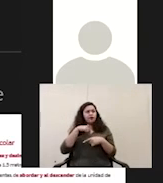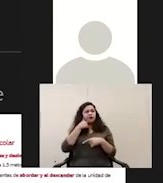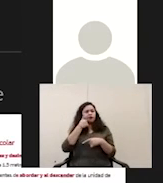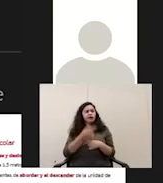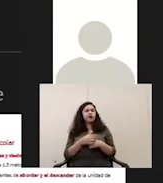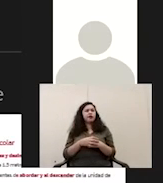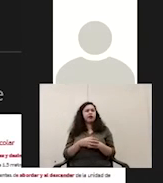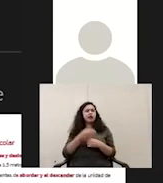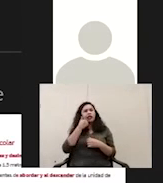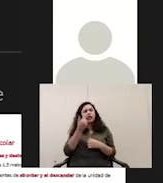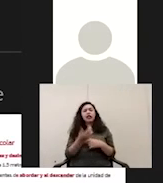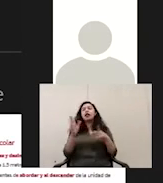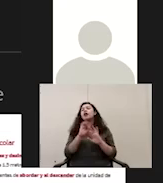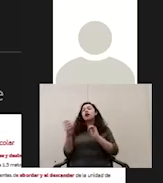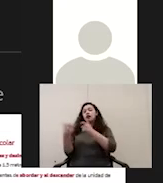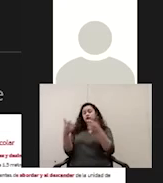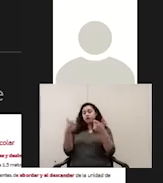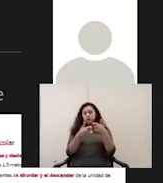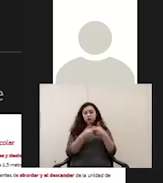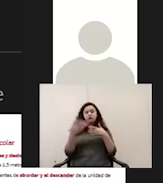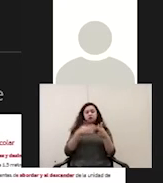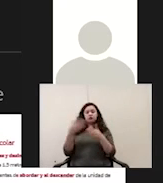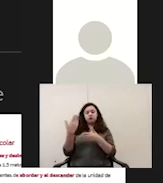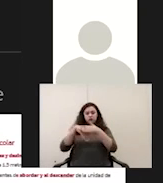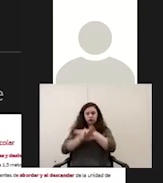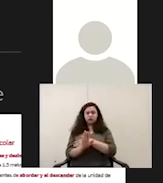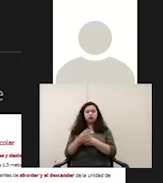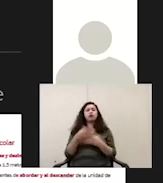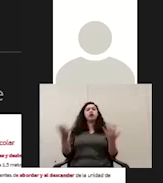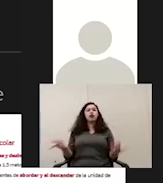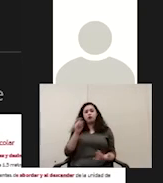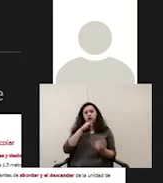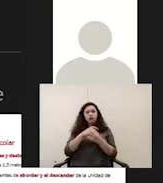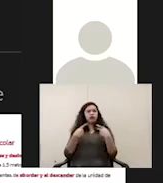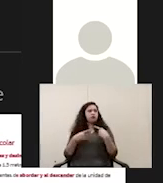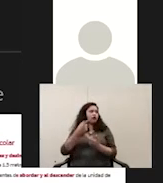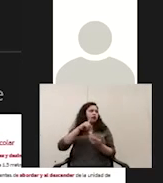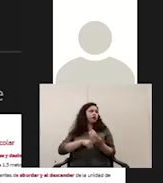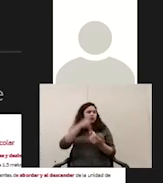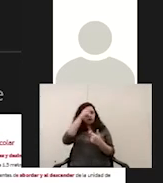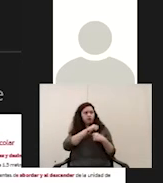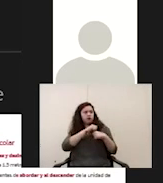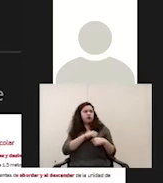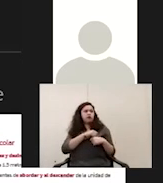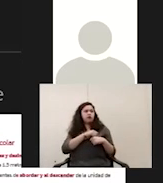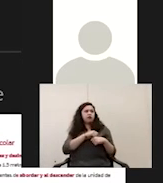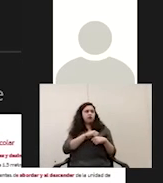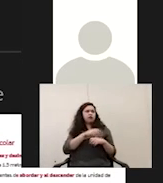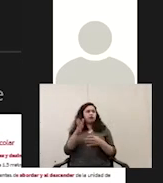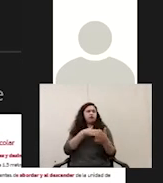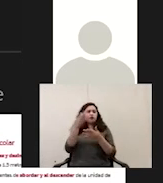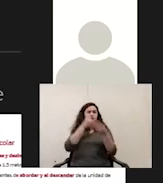En caso de que haya cooperativas, cafeterías, pues igual, el personal encargado del área de preparación de alimentos tendrá que